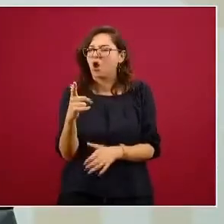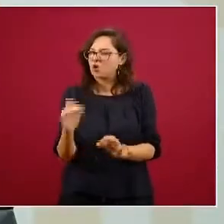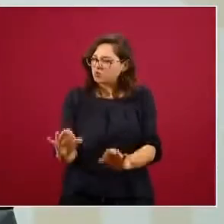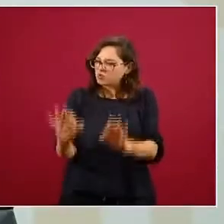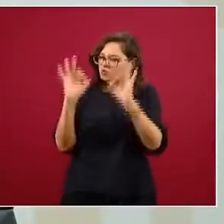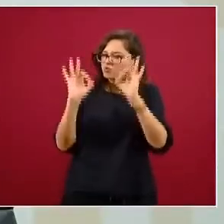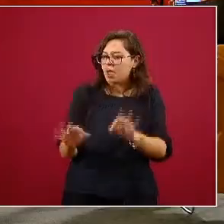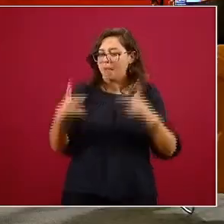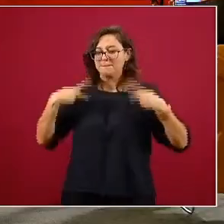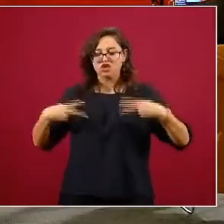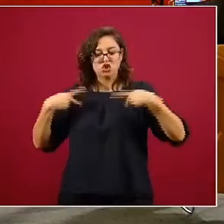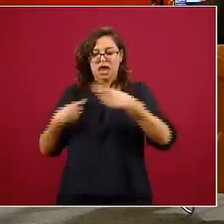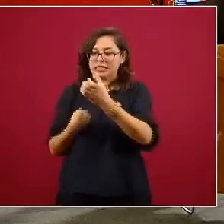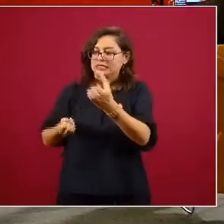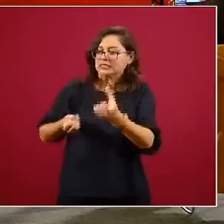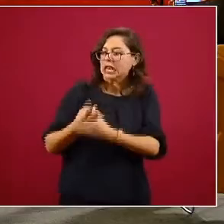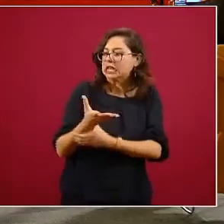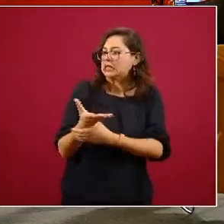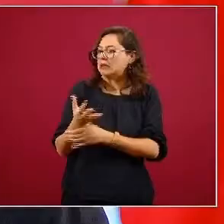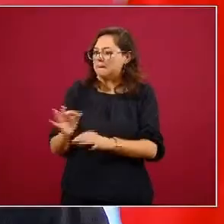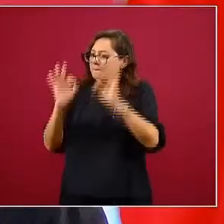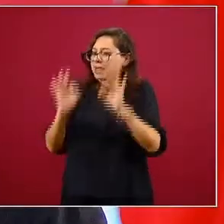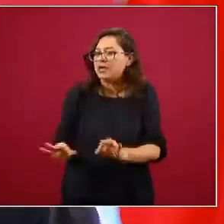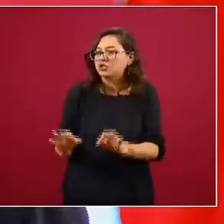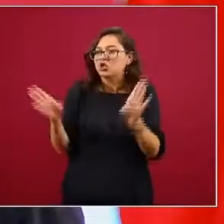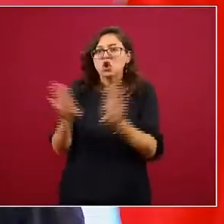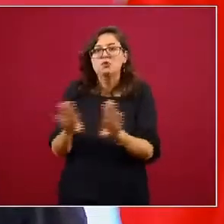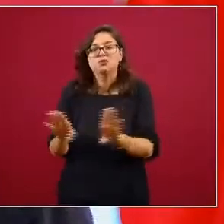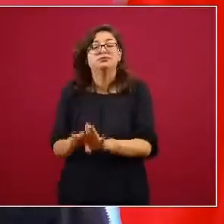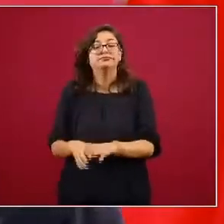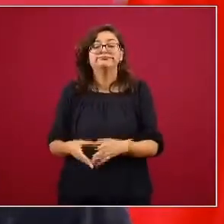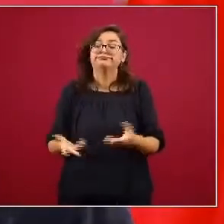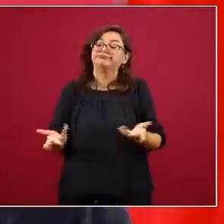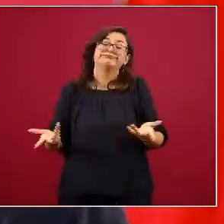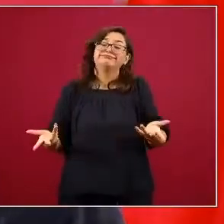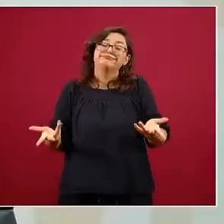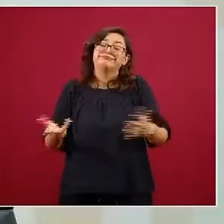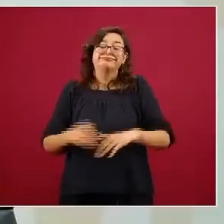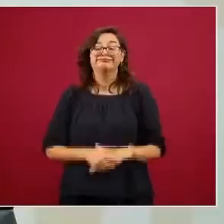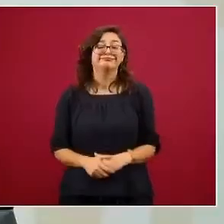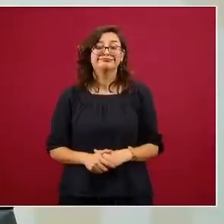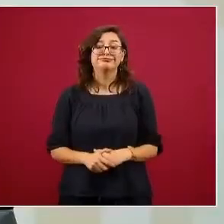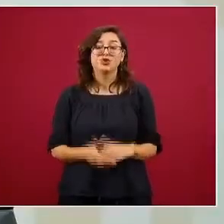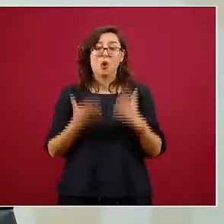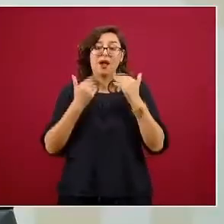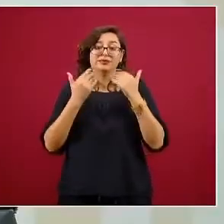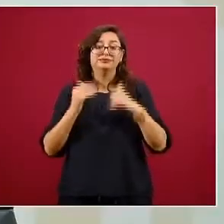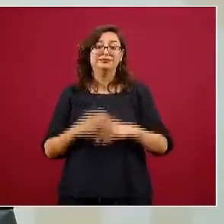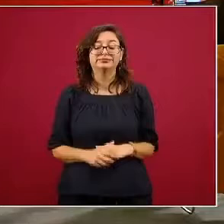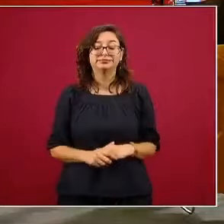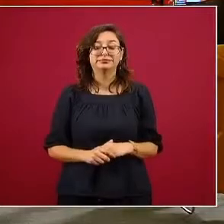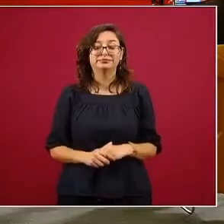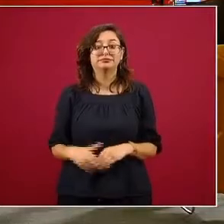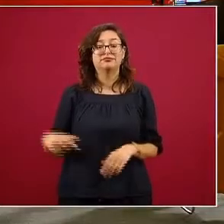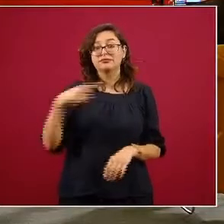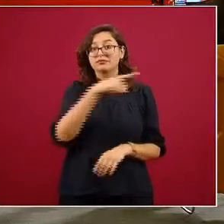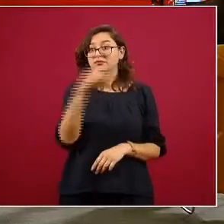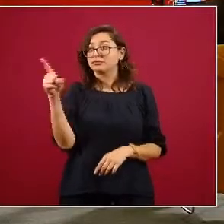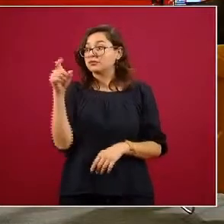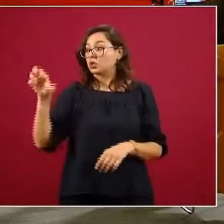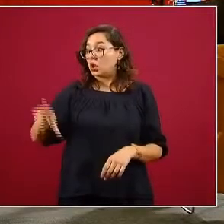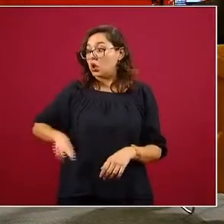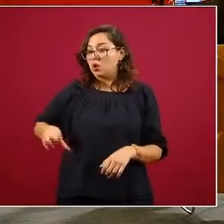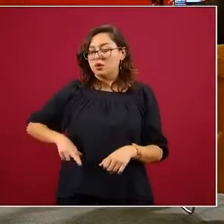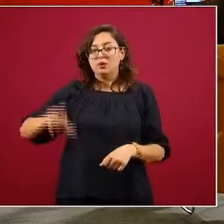para desconfinar, cómo hacerlo. Por eso mi respeto a los gobernadores también. Ellos son quienes directamente